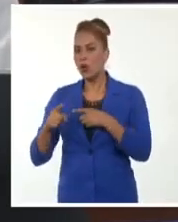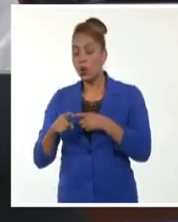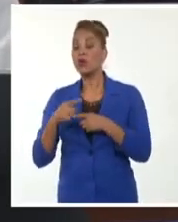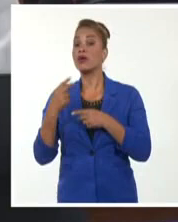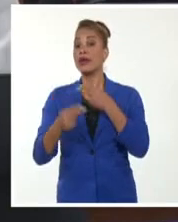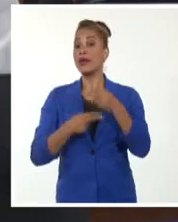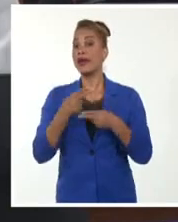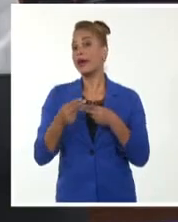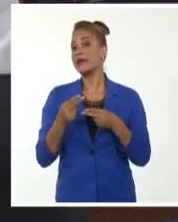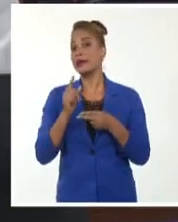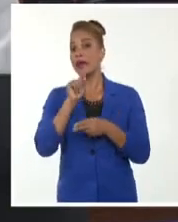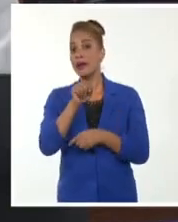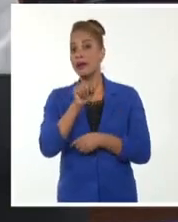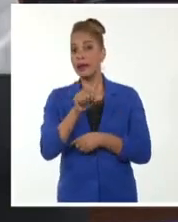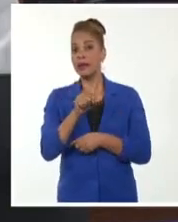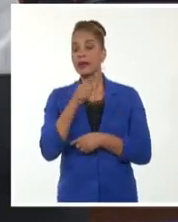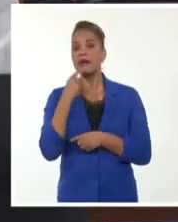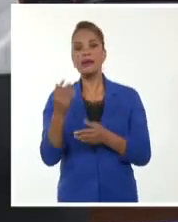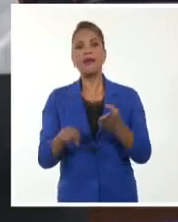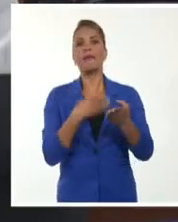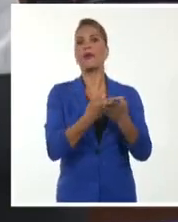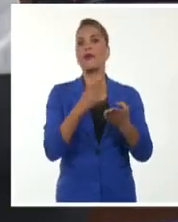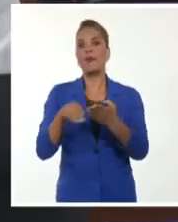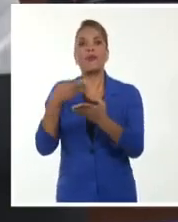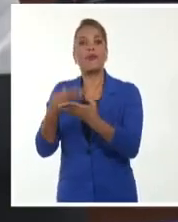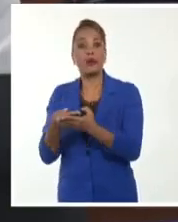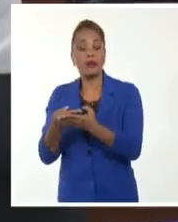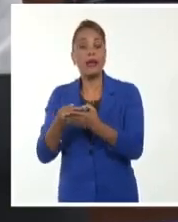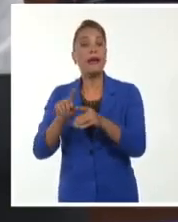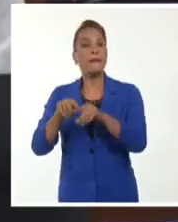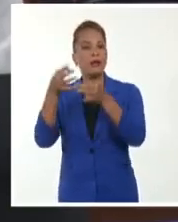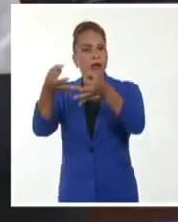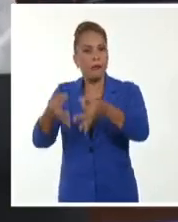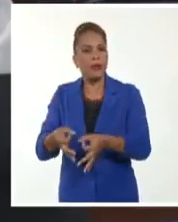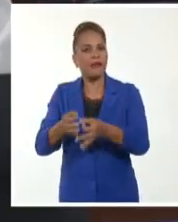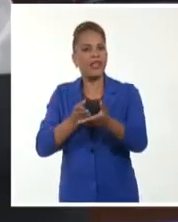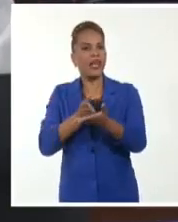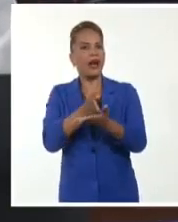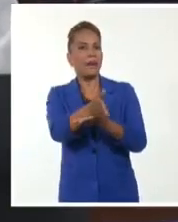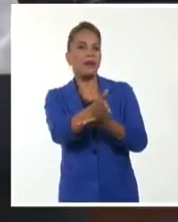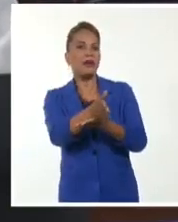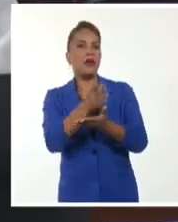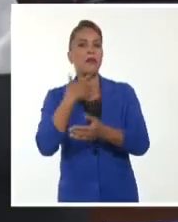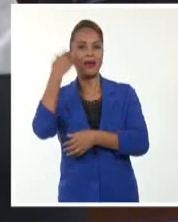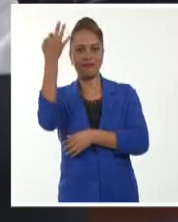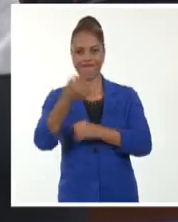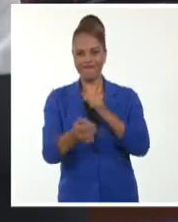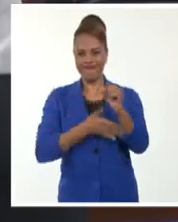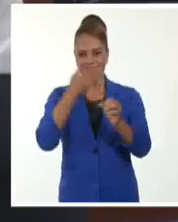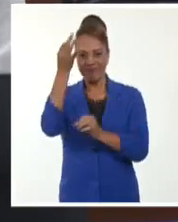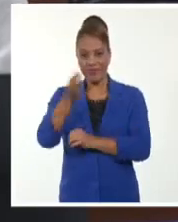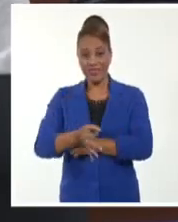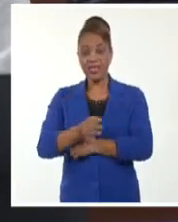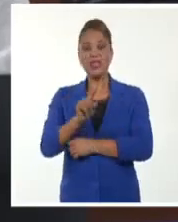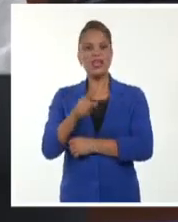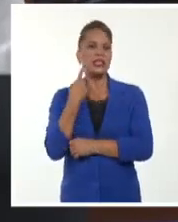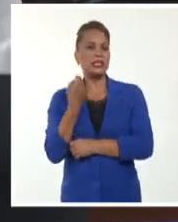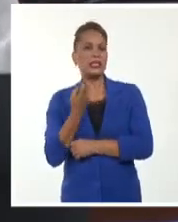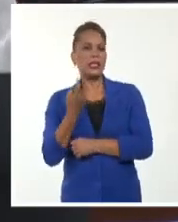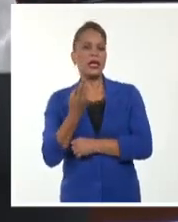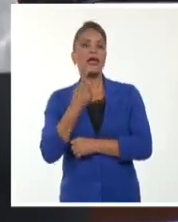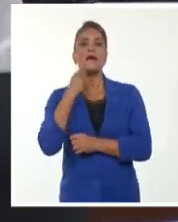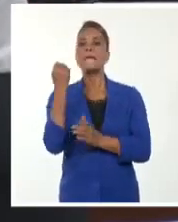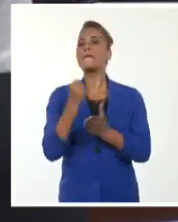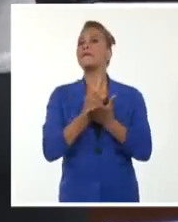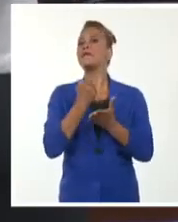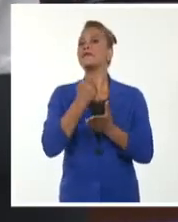estado propiciando. Pero realmente el camino para ser efectivos lo acordado necesita de muchas precisiones